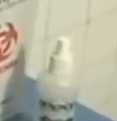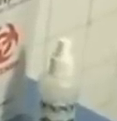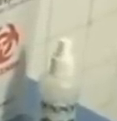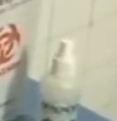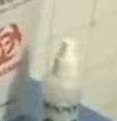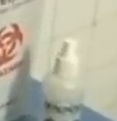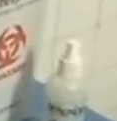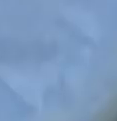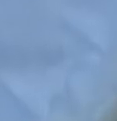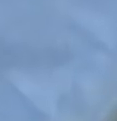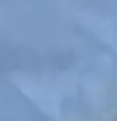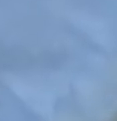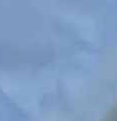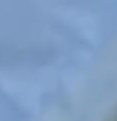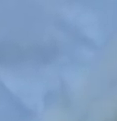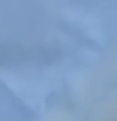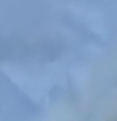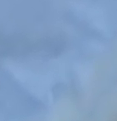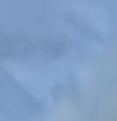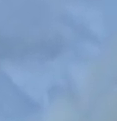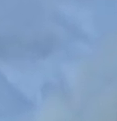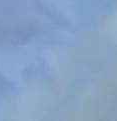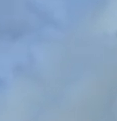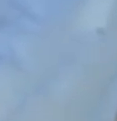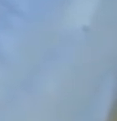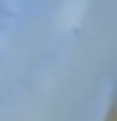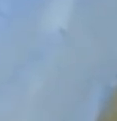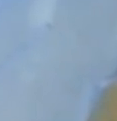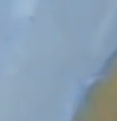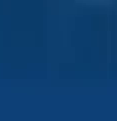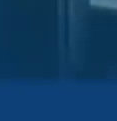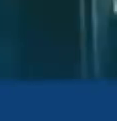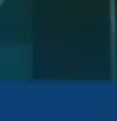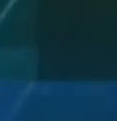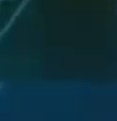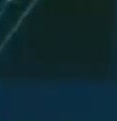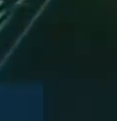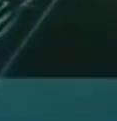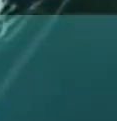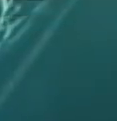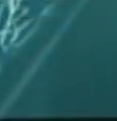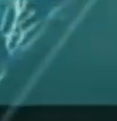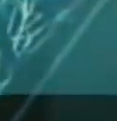población a que podamos volver a una relativa normalidad en nuestro país.